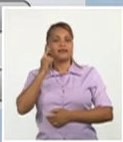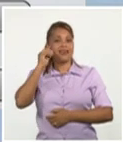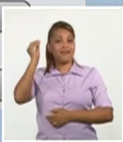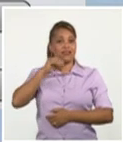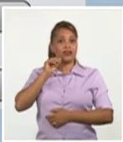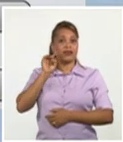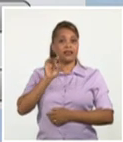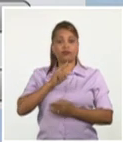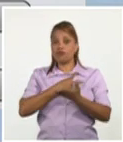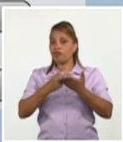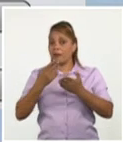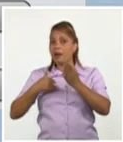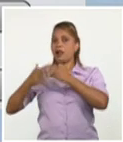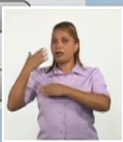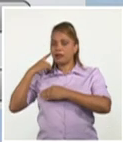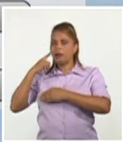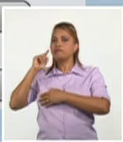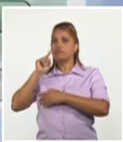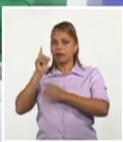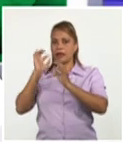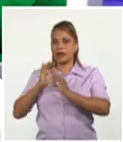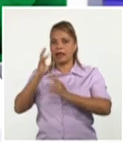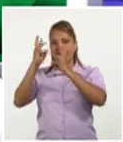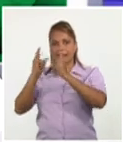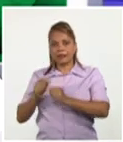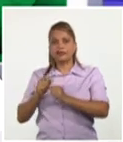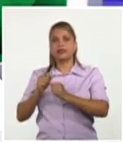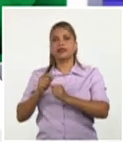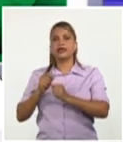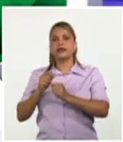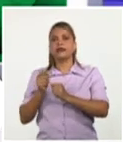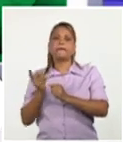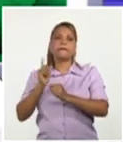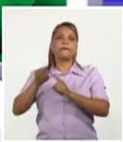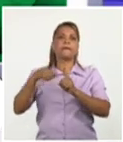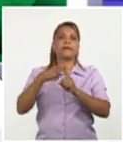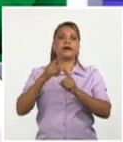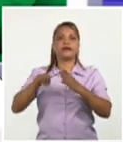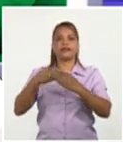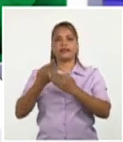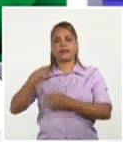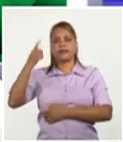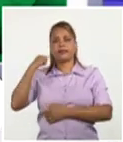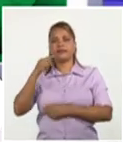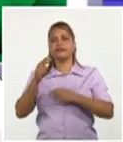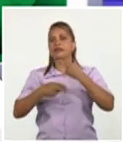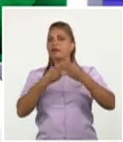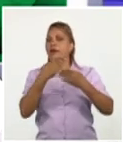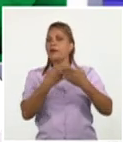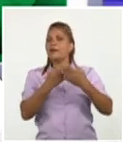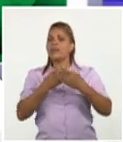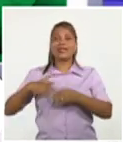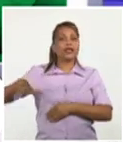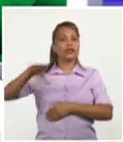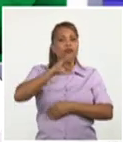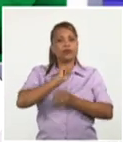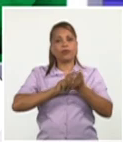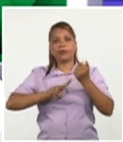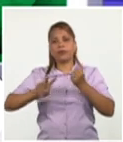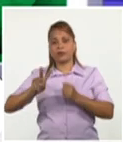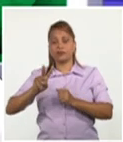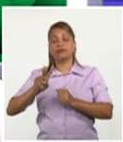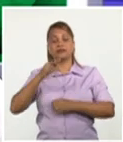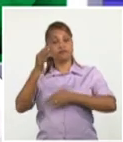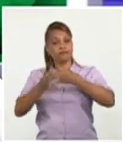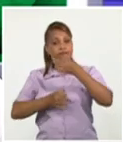días y el día de ayer. Se procesaron muestras de todas las provincias, como ya es